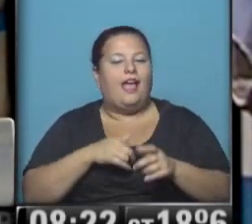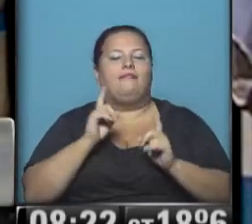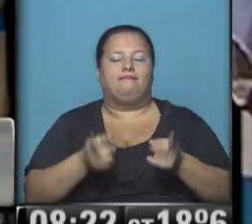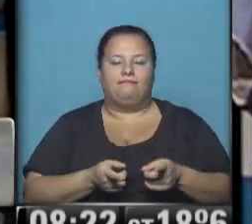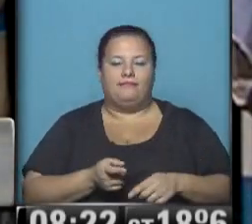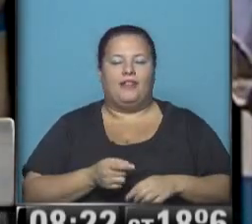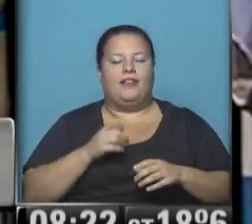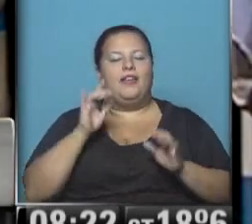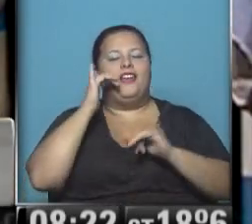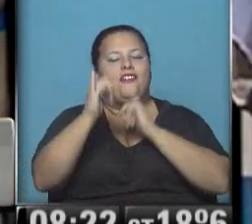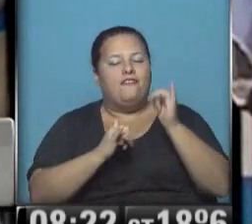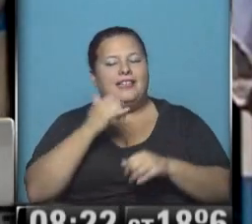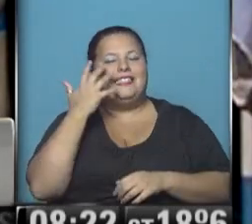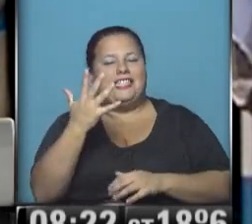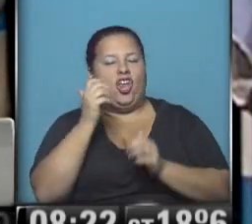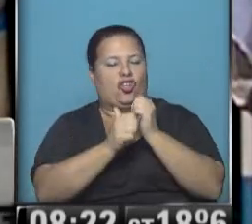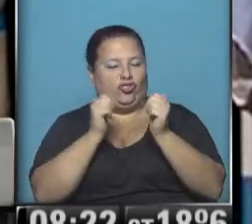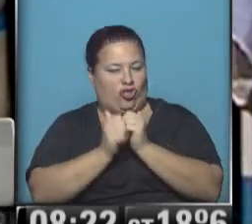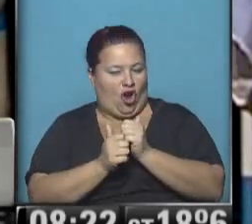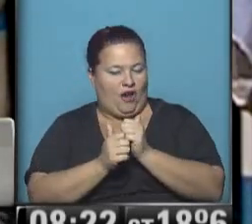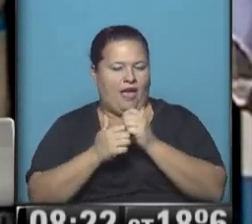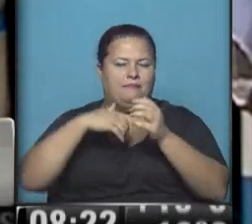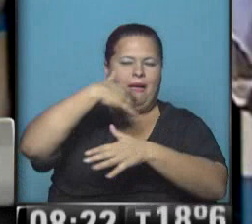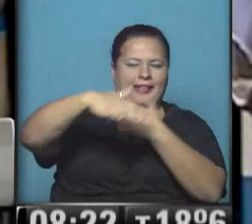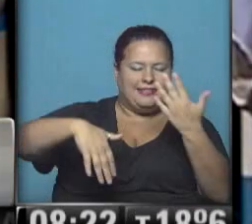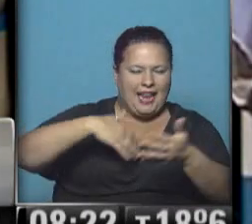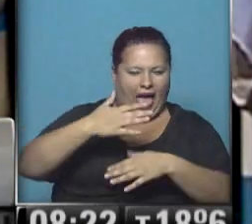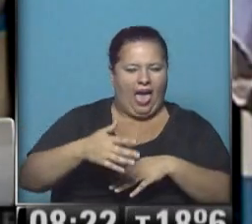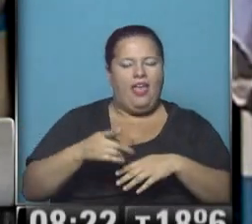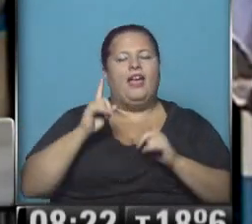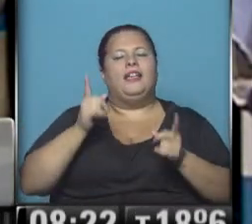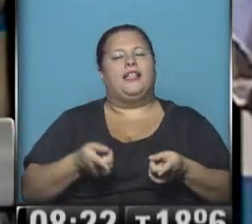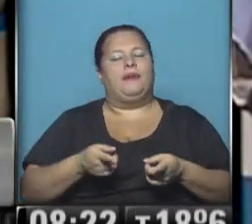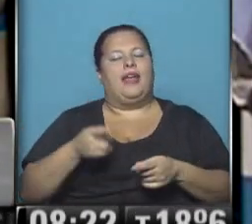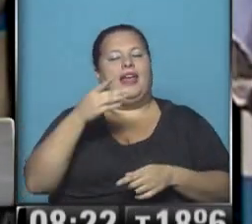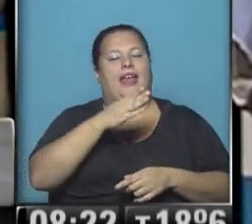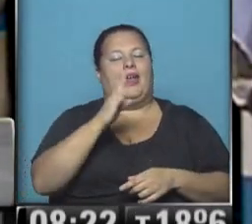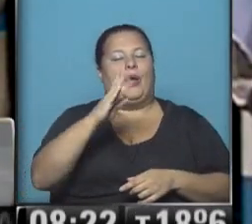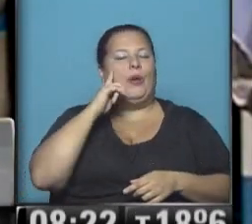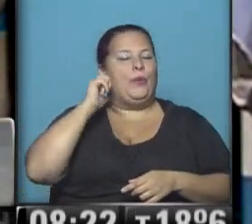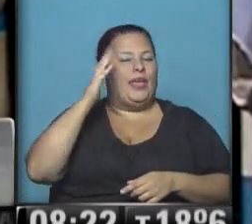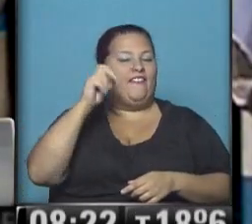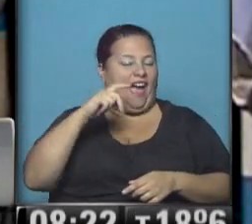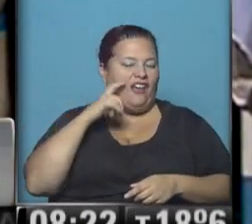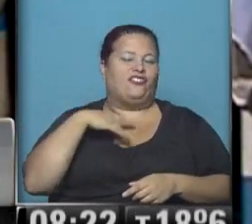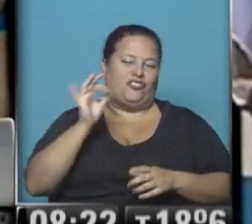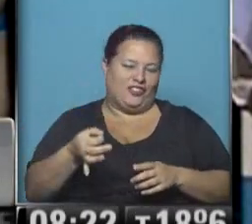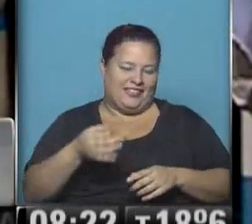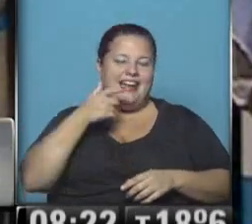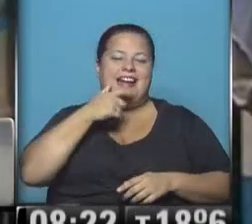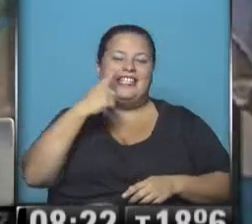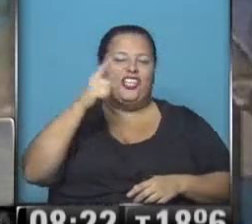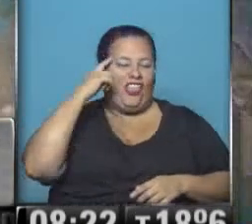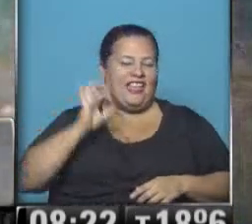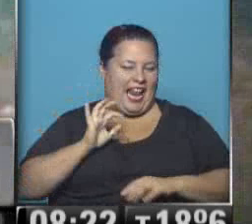siendo formada por cinco historias. Se van entrecruzando y atraviesan desde el Big Bang. Sí, yo sé que Racing tiene 110